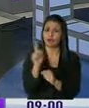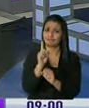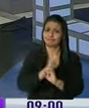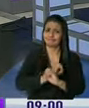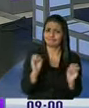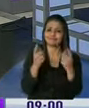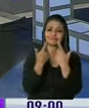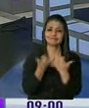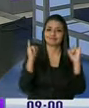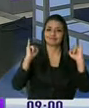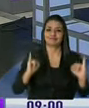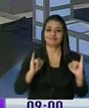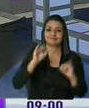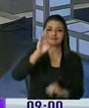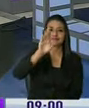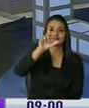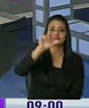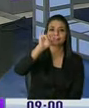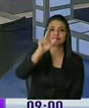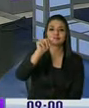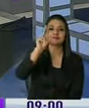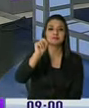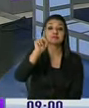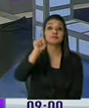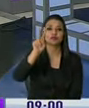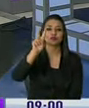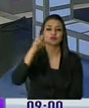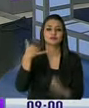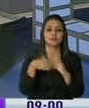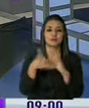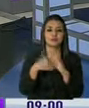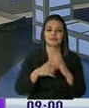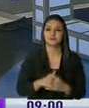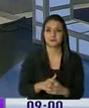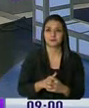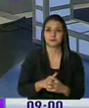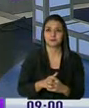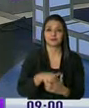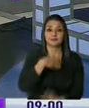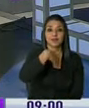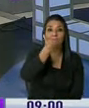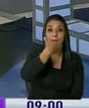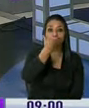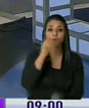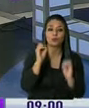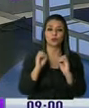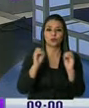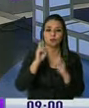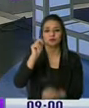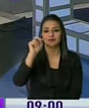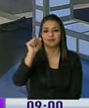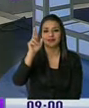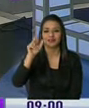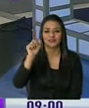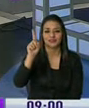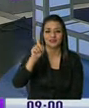totalmente independiente, Blindos Chat. Tiene que descargarse de las plataformas iOS y también